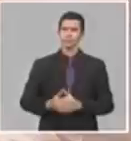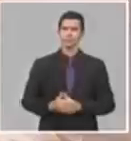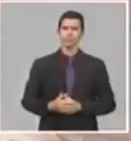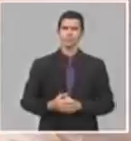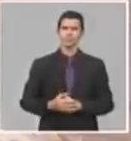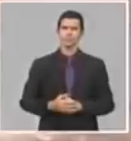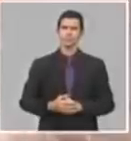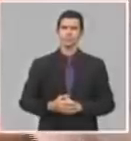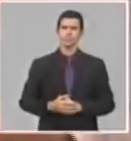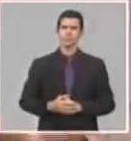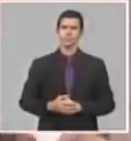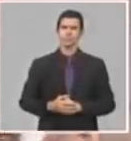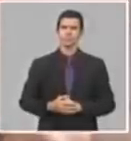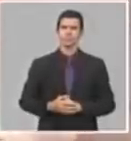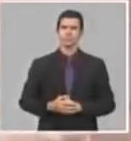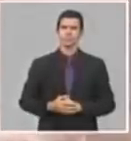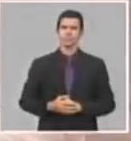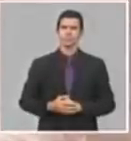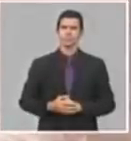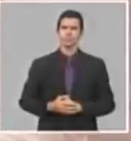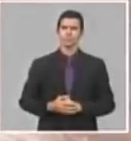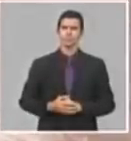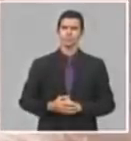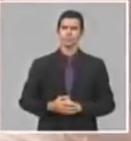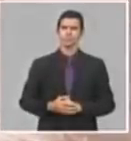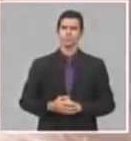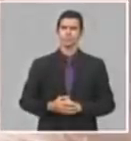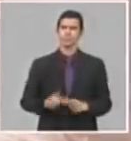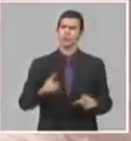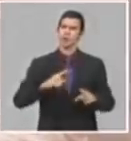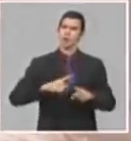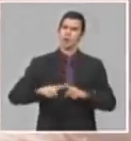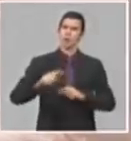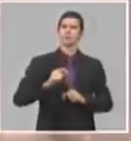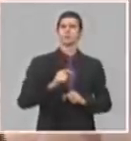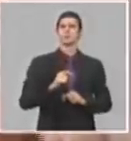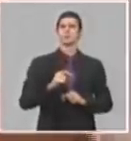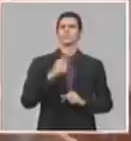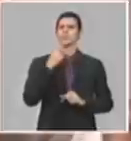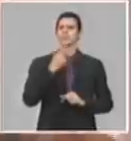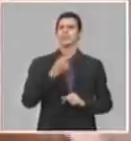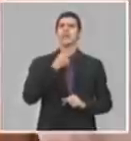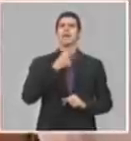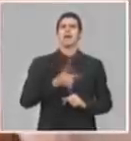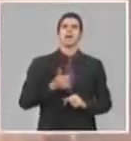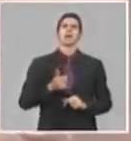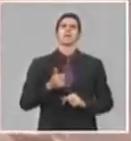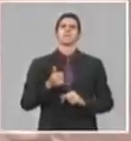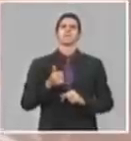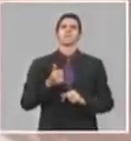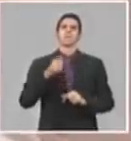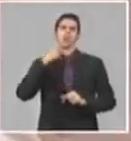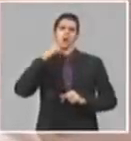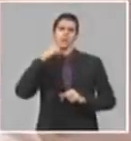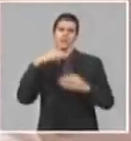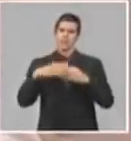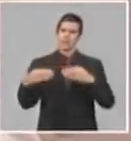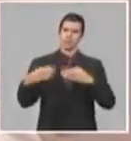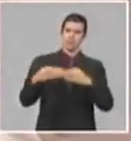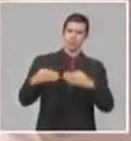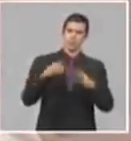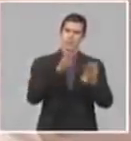del servicio de venta en divisas en las cadenas de tiendas. Se amplían los surtidos, se dio